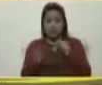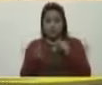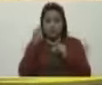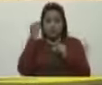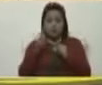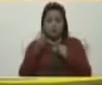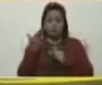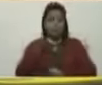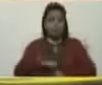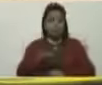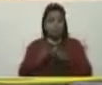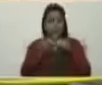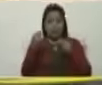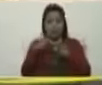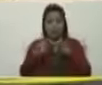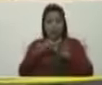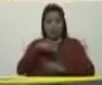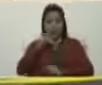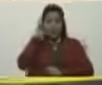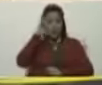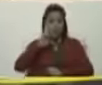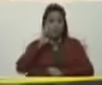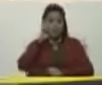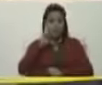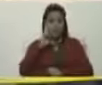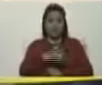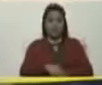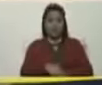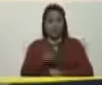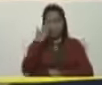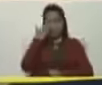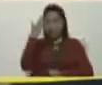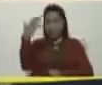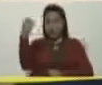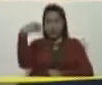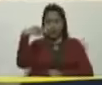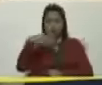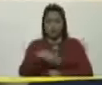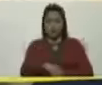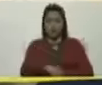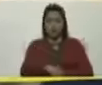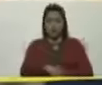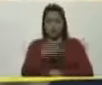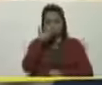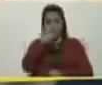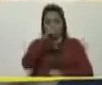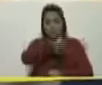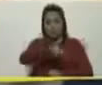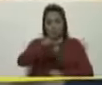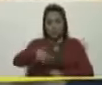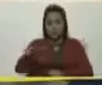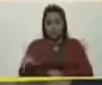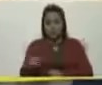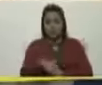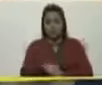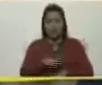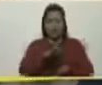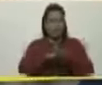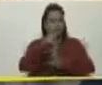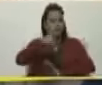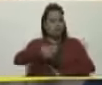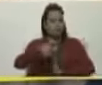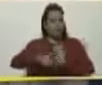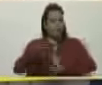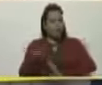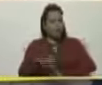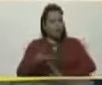reflexionar de cara al sol, como se dice, hacia la gente. Porque aquí lo más importante